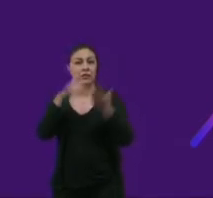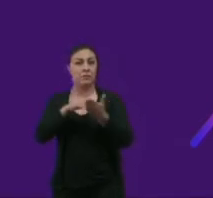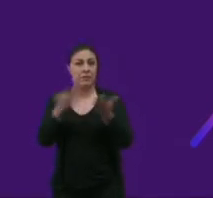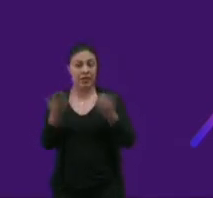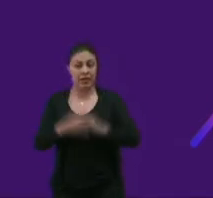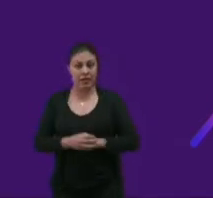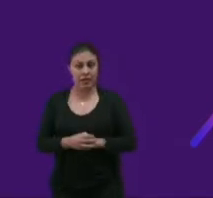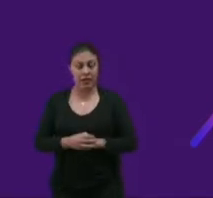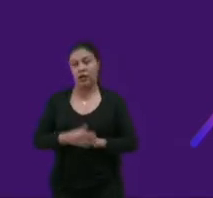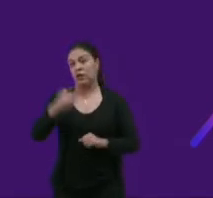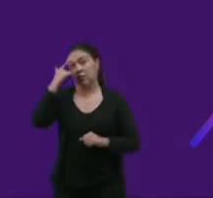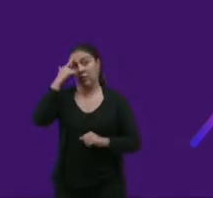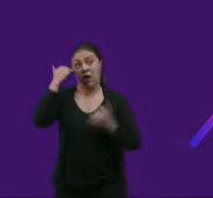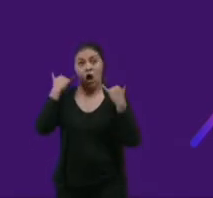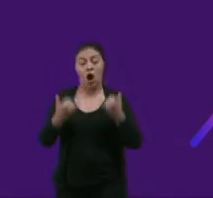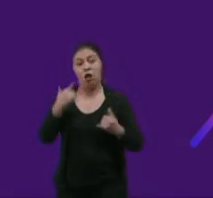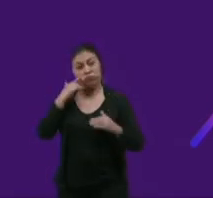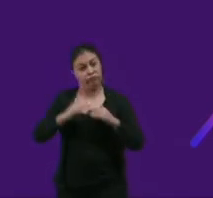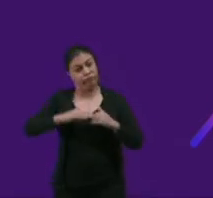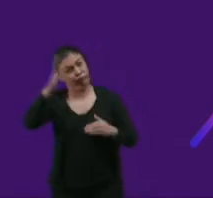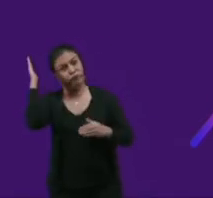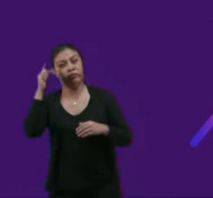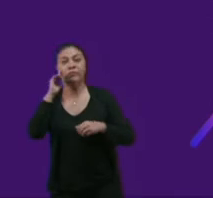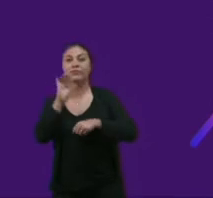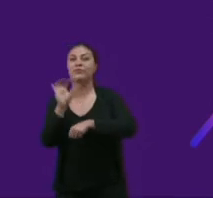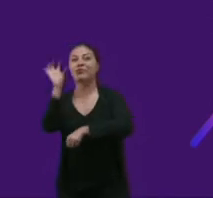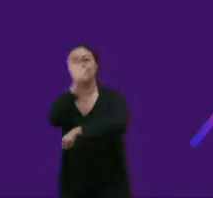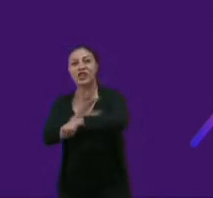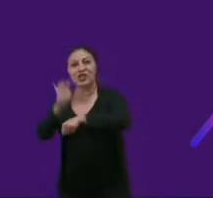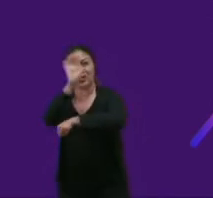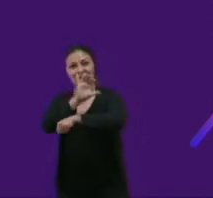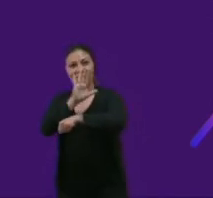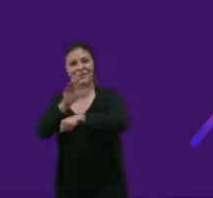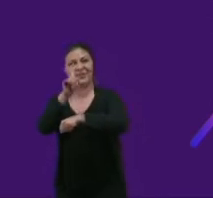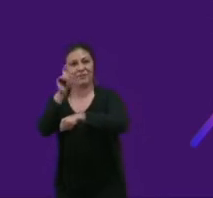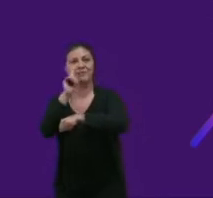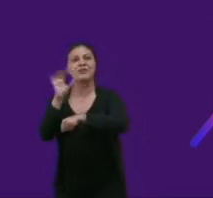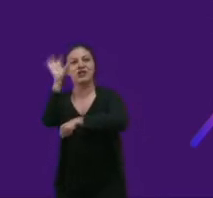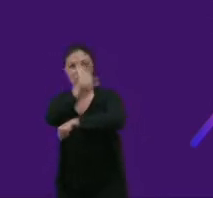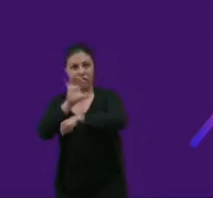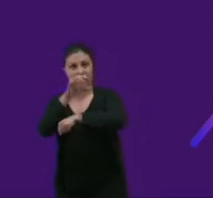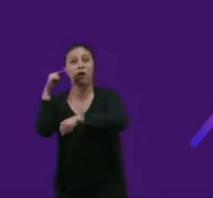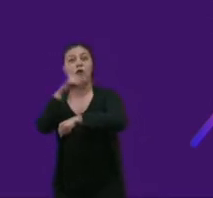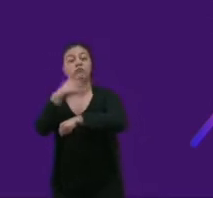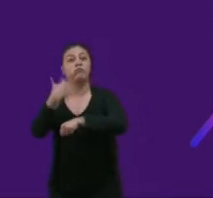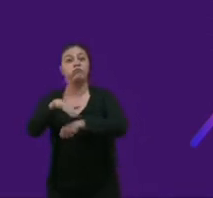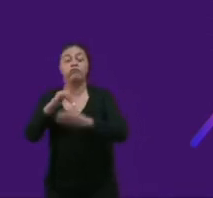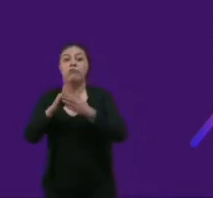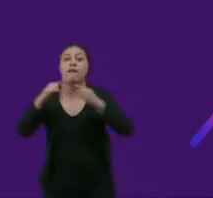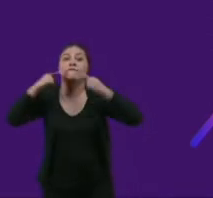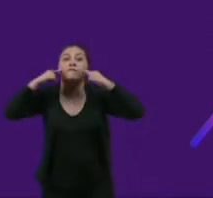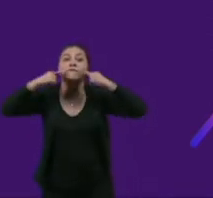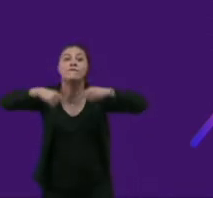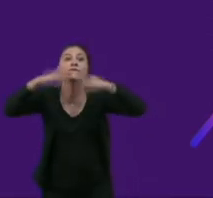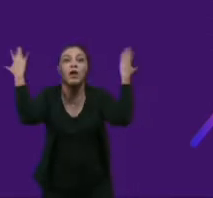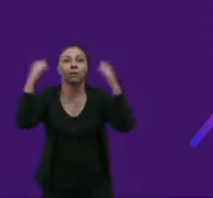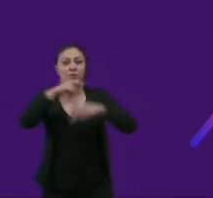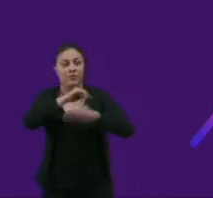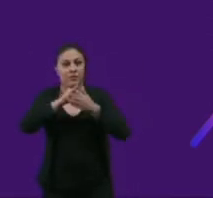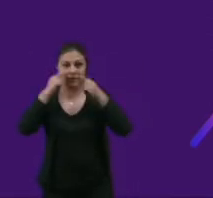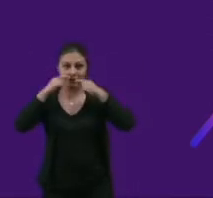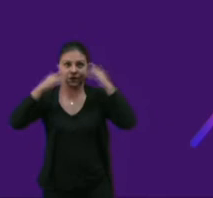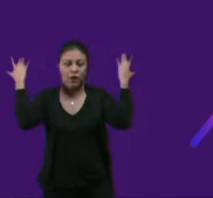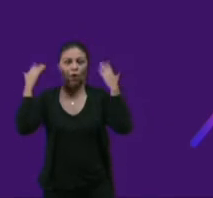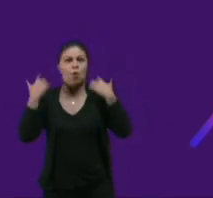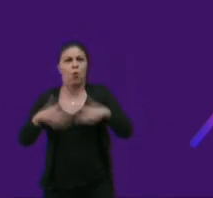se volvió un estudio de software muy reconocido bien y gracias a imaginamos y gracias a trabajar